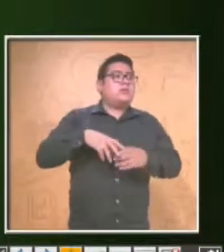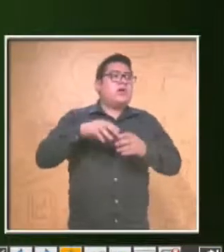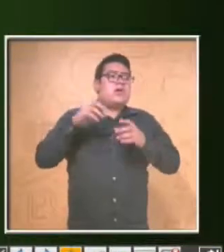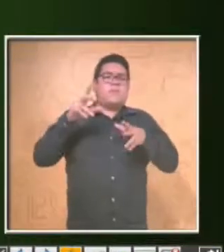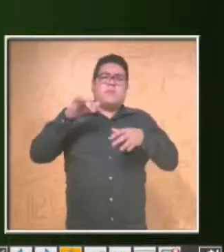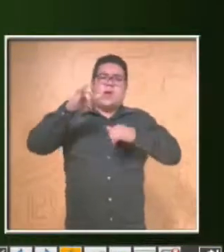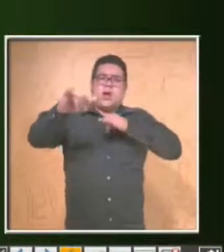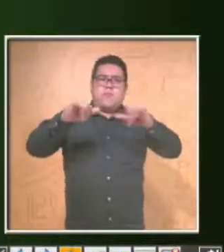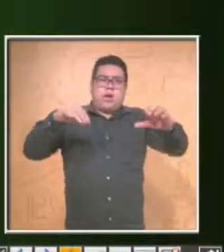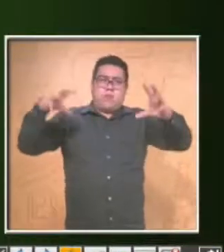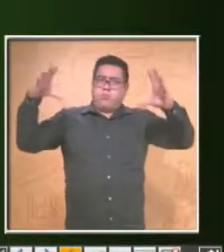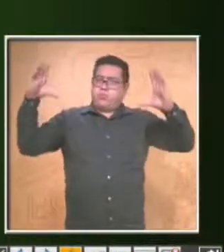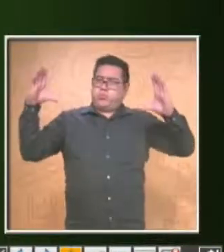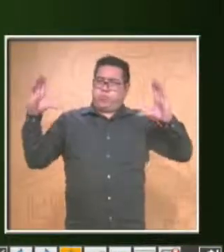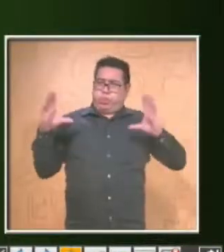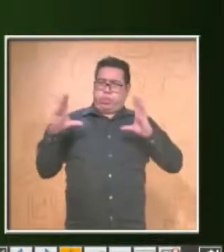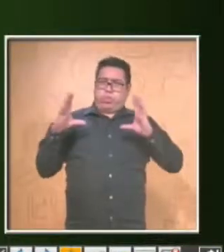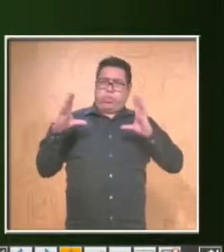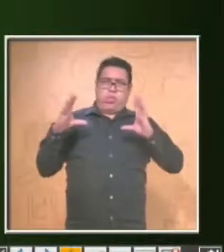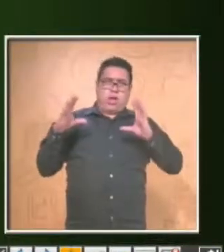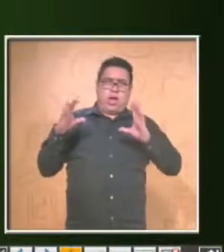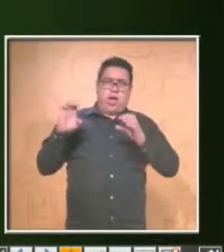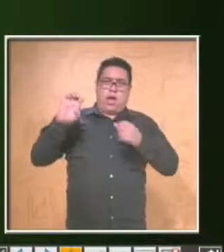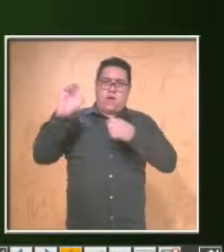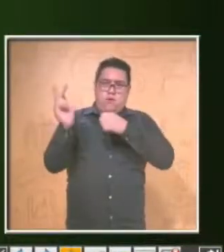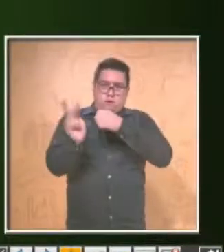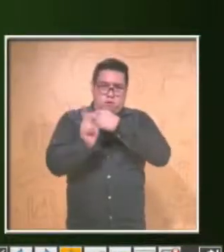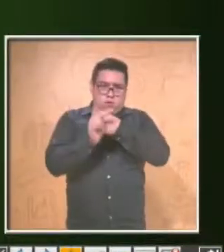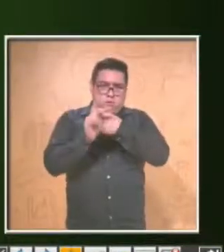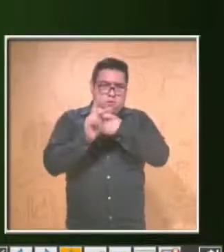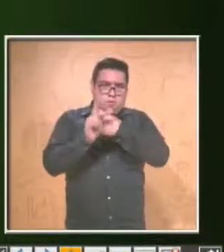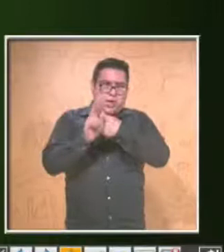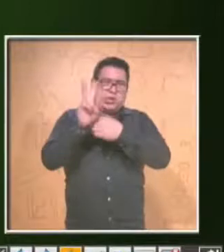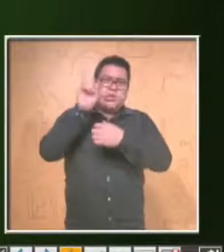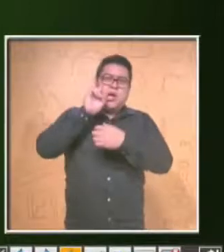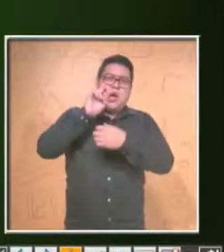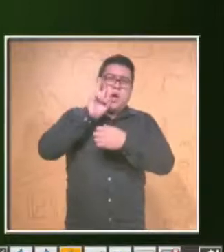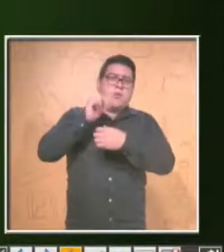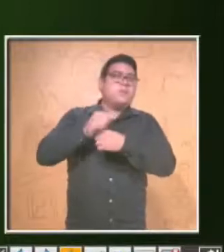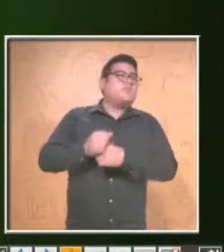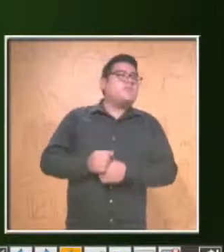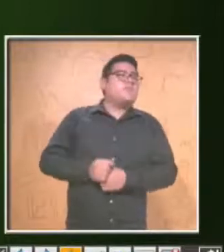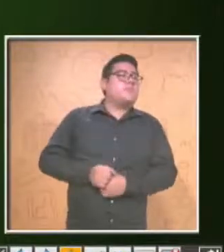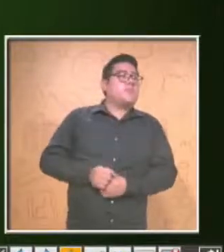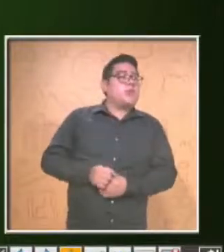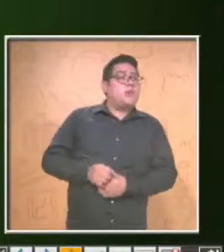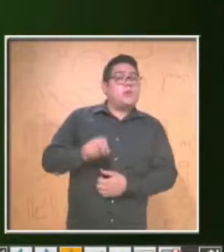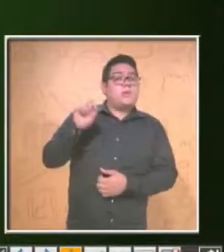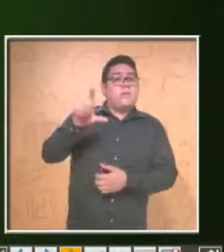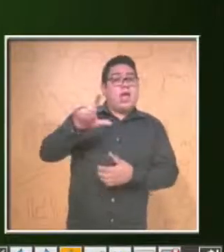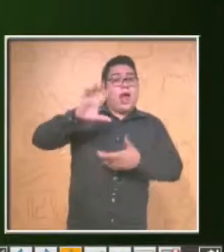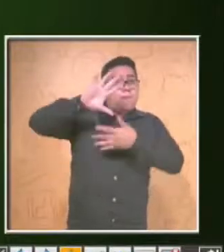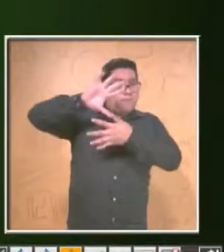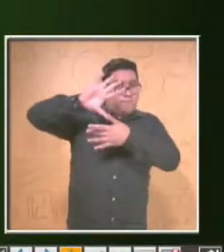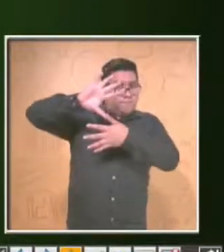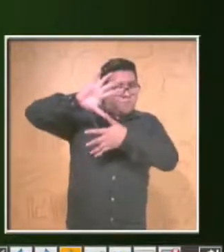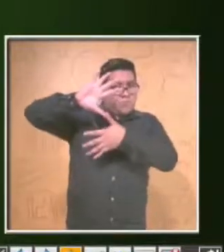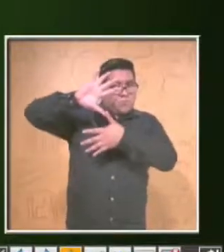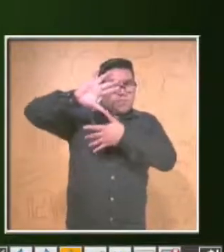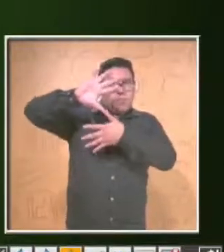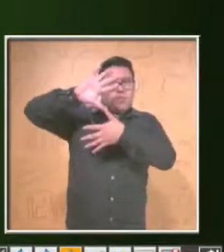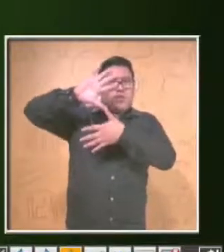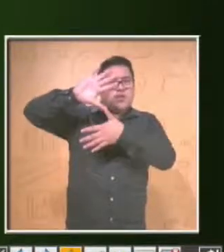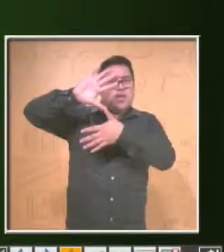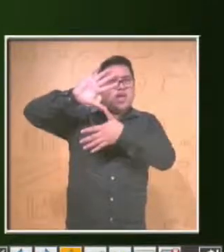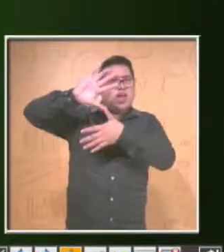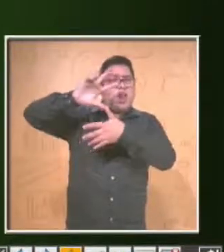ese mapa al centro, ahí se ve Europa con los colores que estábamos marcando en el mapa anterior, pero aquí aparece también América. Aquí ya